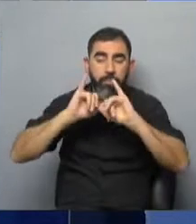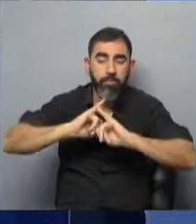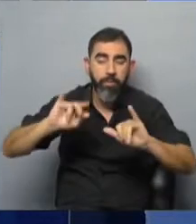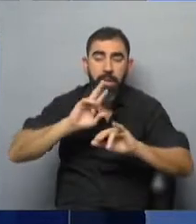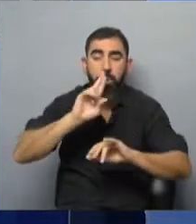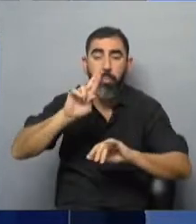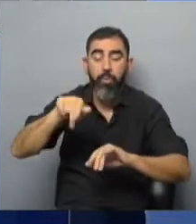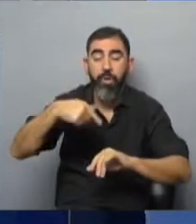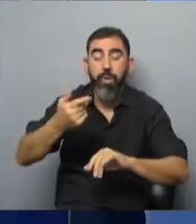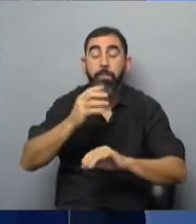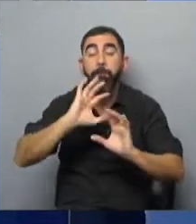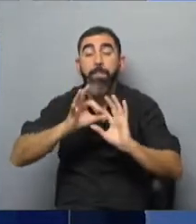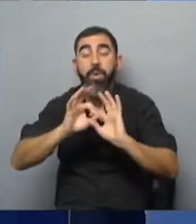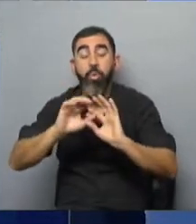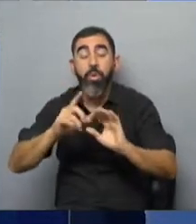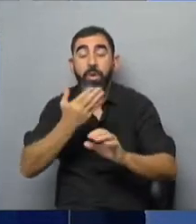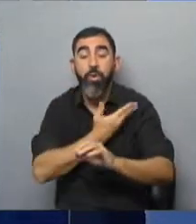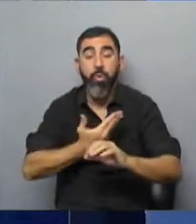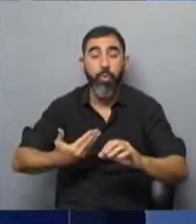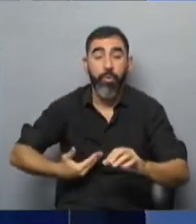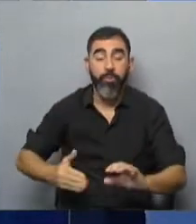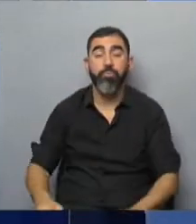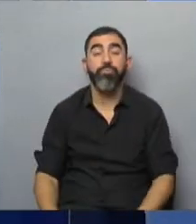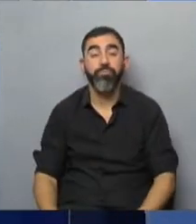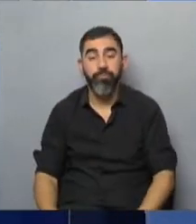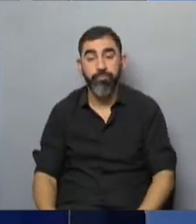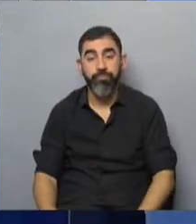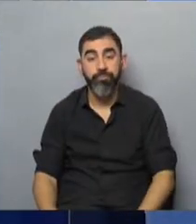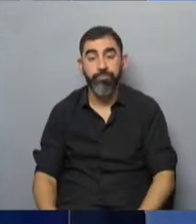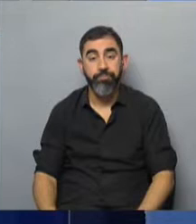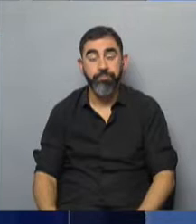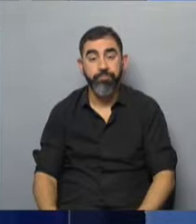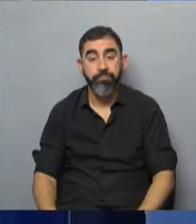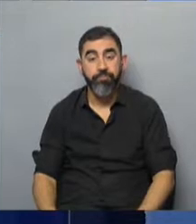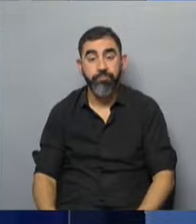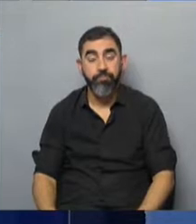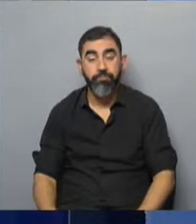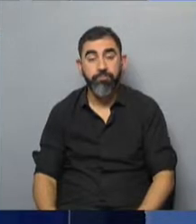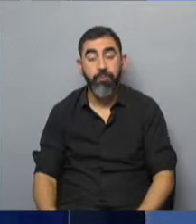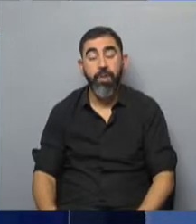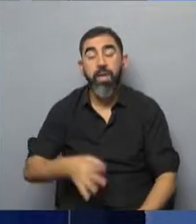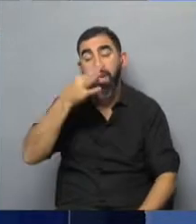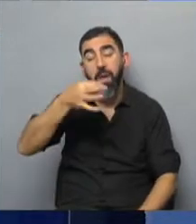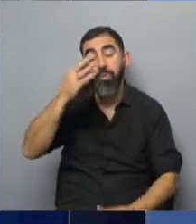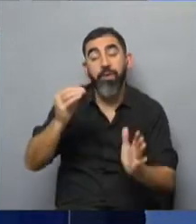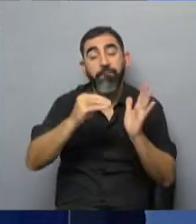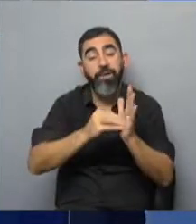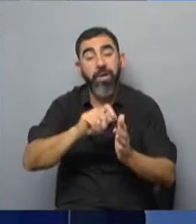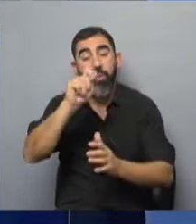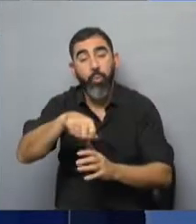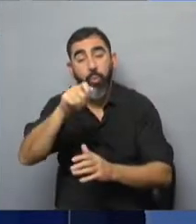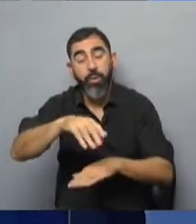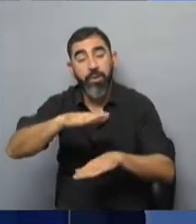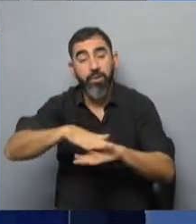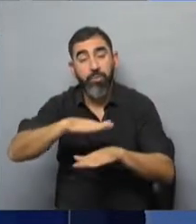por parte del Poder Ejecutivo al presentarse el próximo miércoles en la audiencia judicial fijada por el juez Alejandro